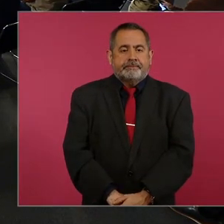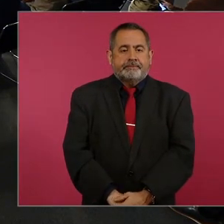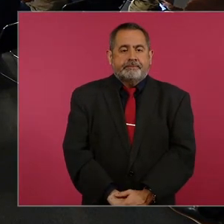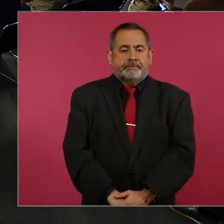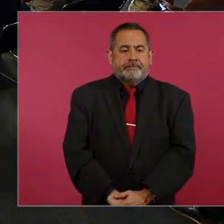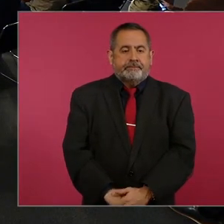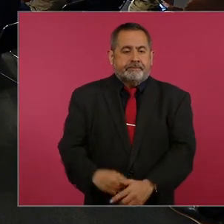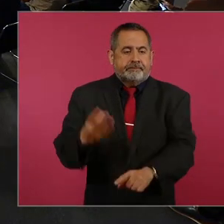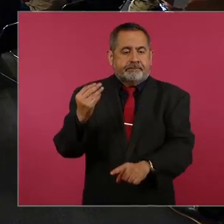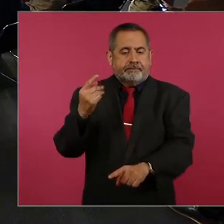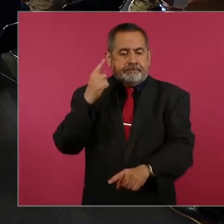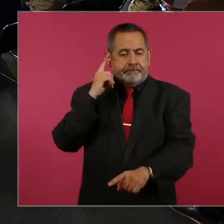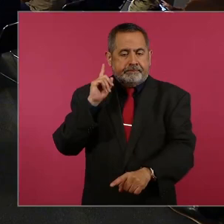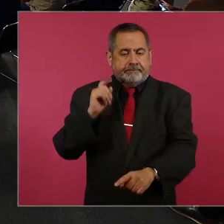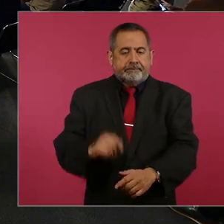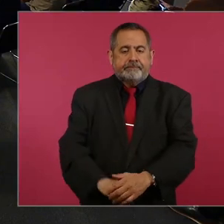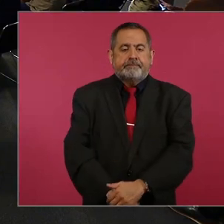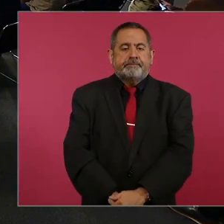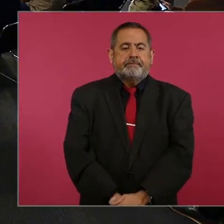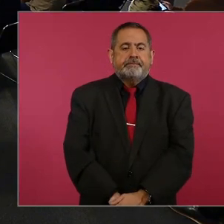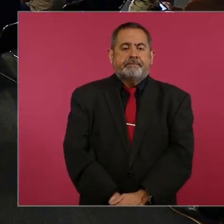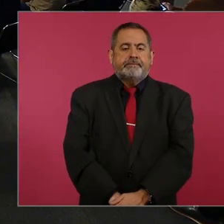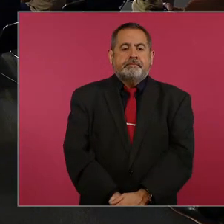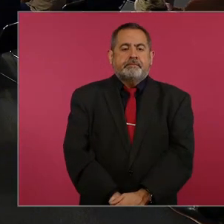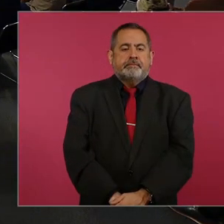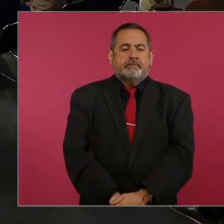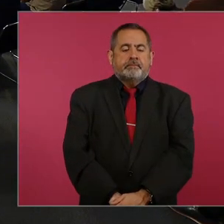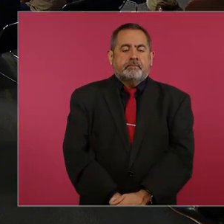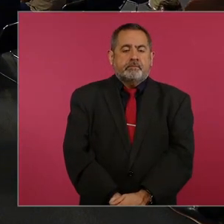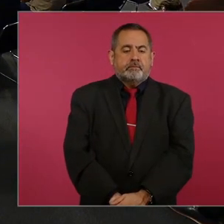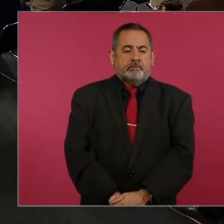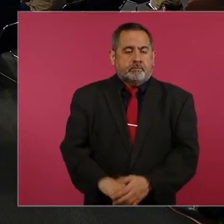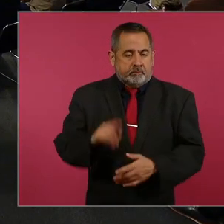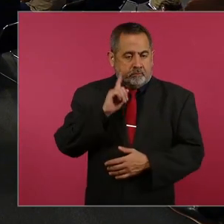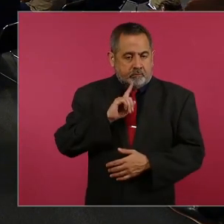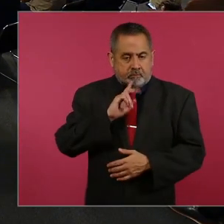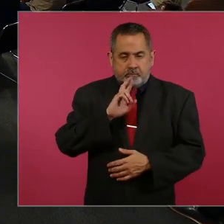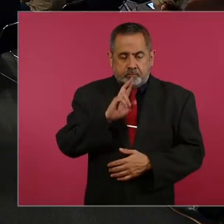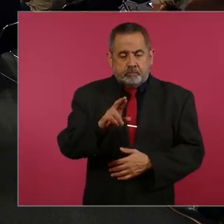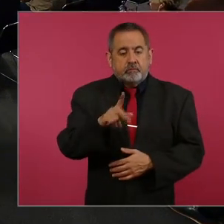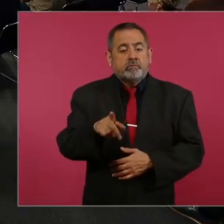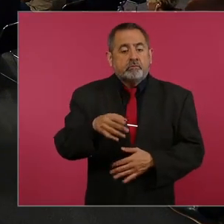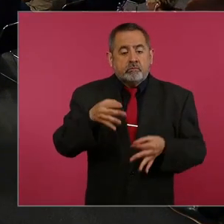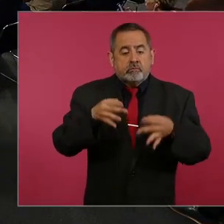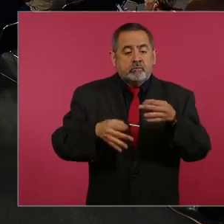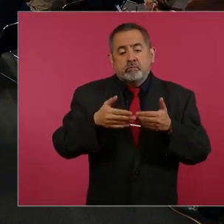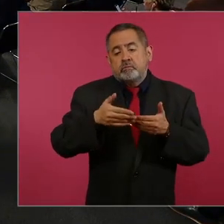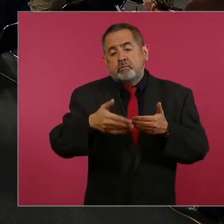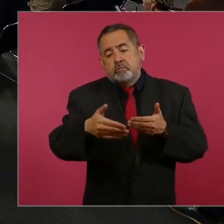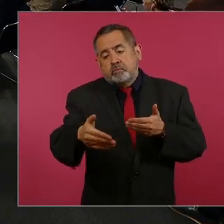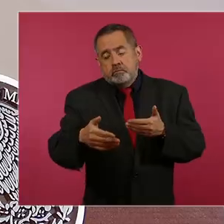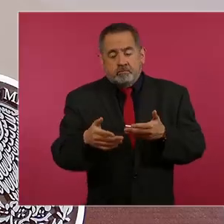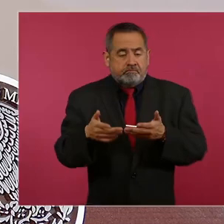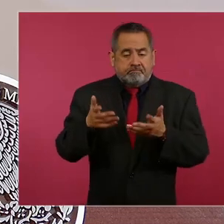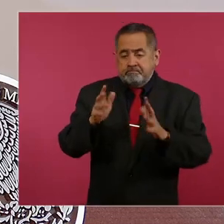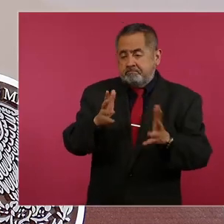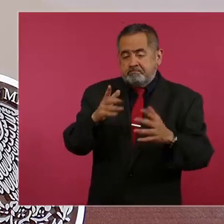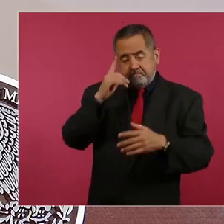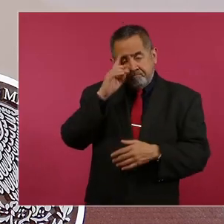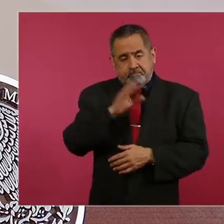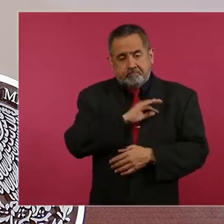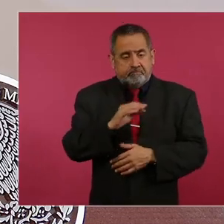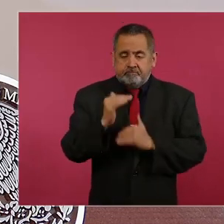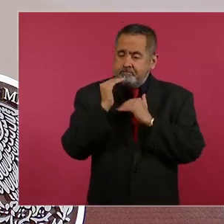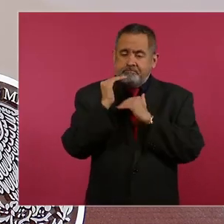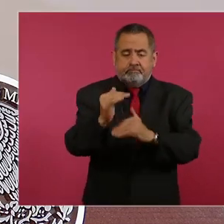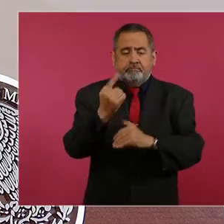¿Cuánto tiempo más estima que va a tardar? El proceso judicial esperaríamos que fuera dentro de los máximos